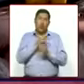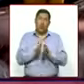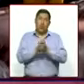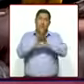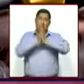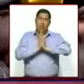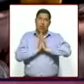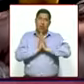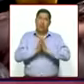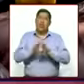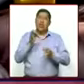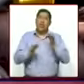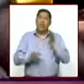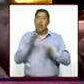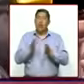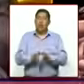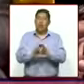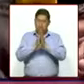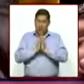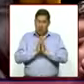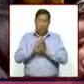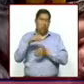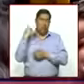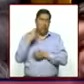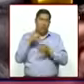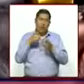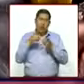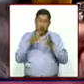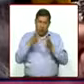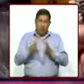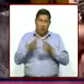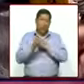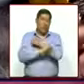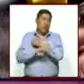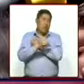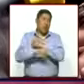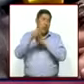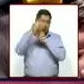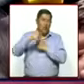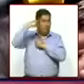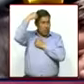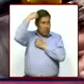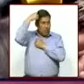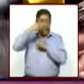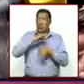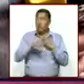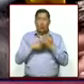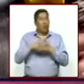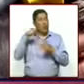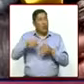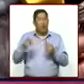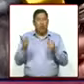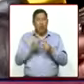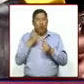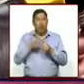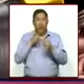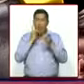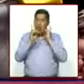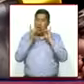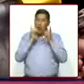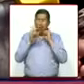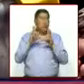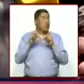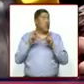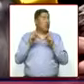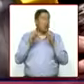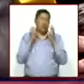pedir, y siempre lo hemos pedido, como Dirección Nacional del MAS, en todas las instancias, que debe primar el diálogo y